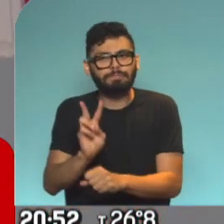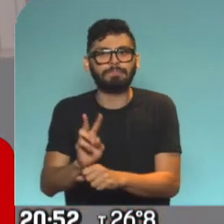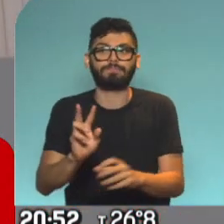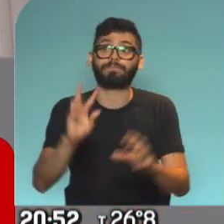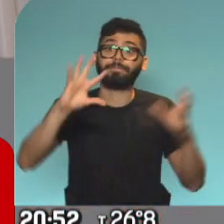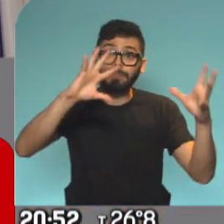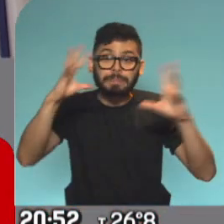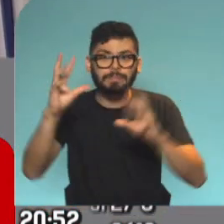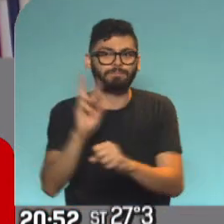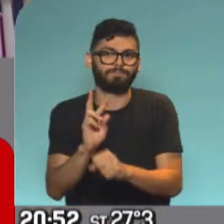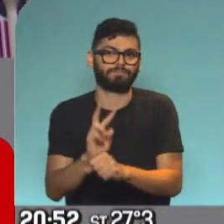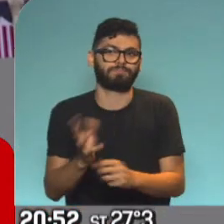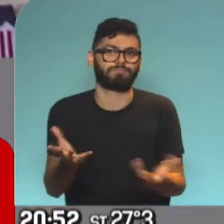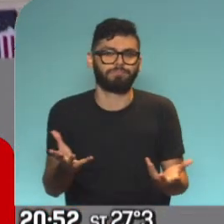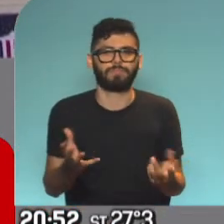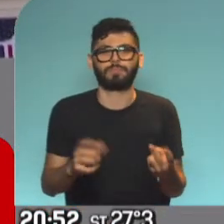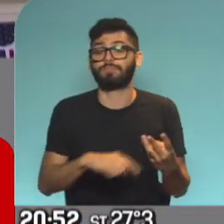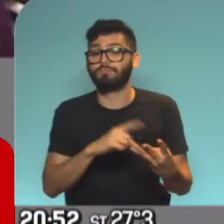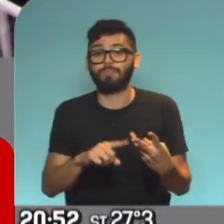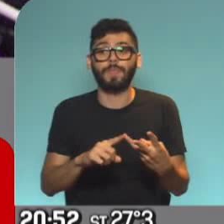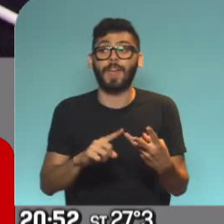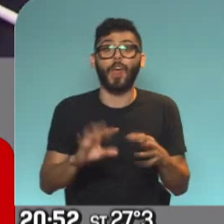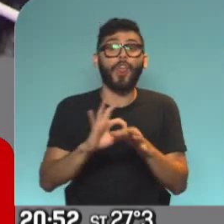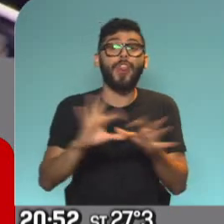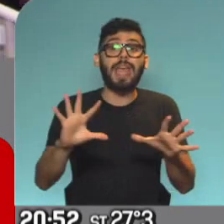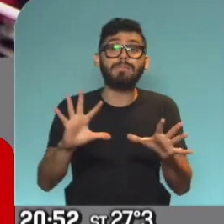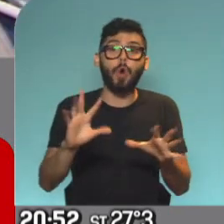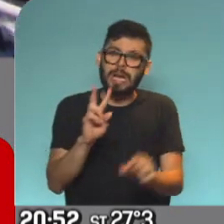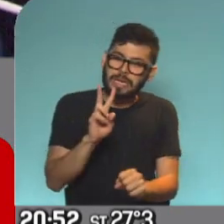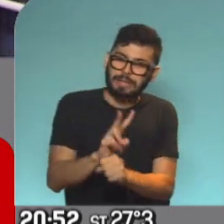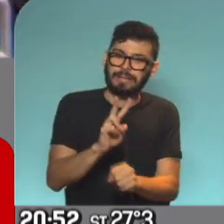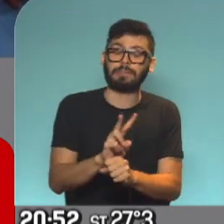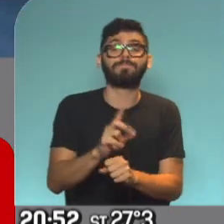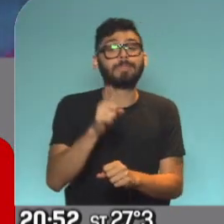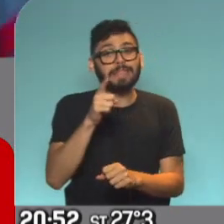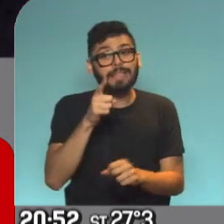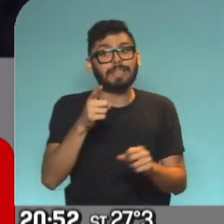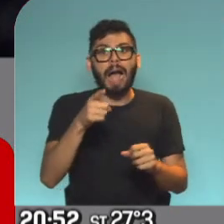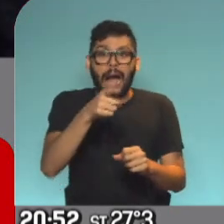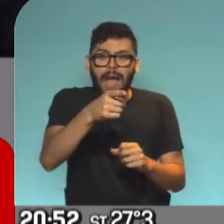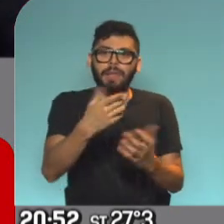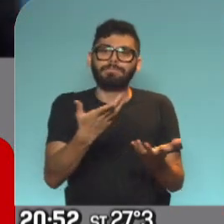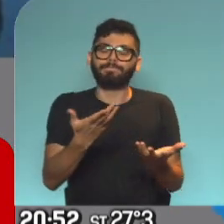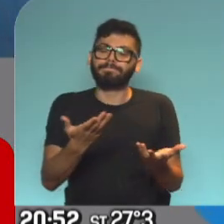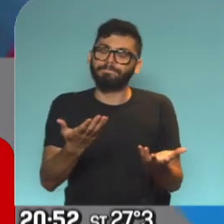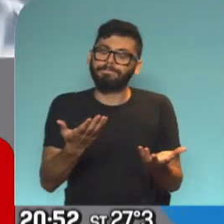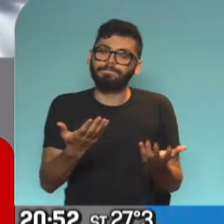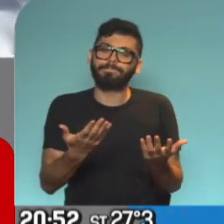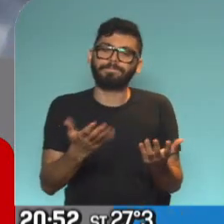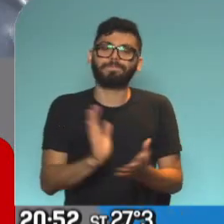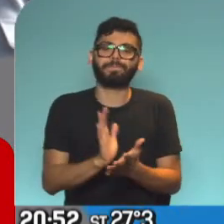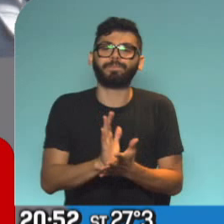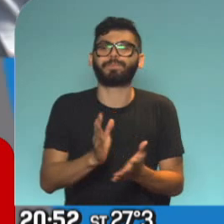ambiental, con la defensa de la democracia. Me parece que allí tenemos mucho más camino